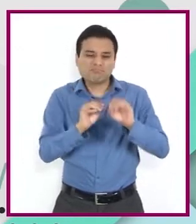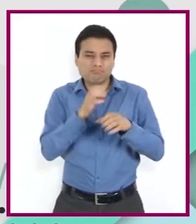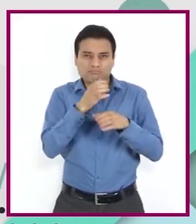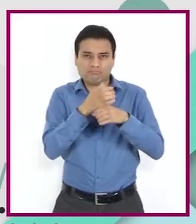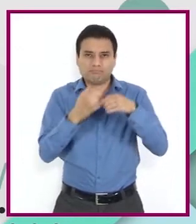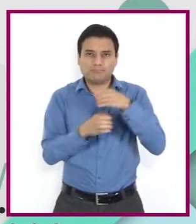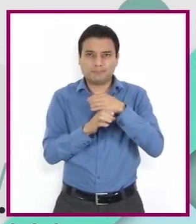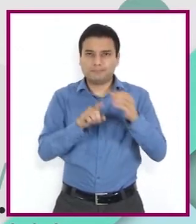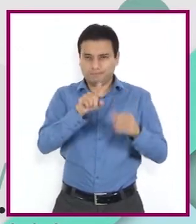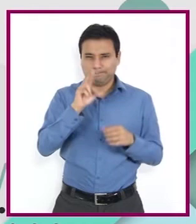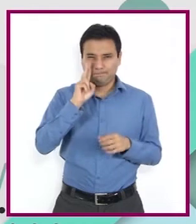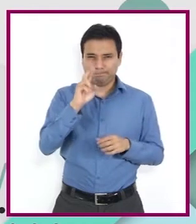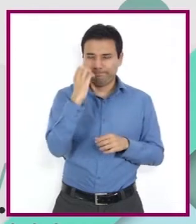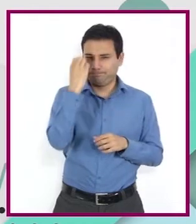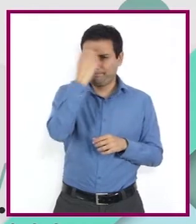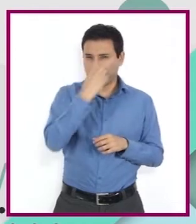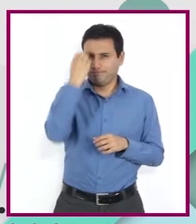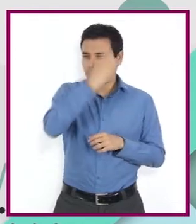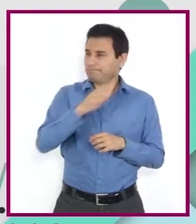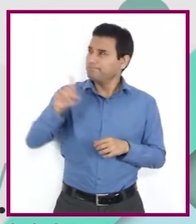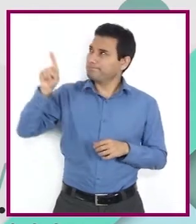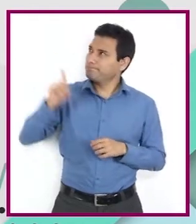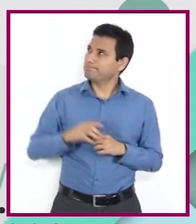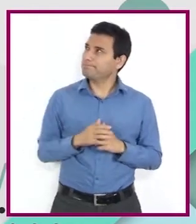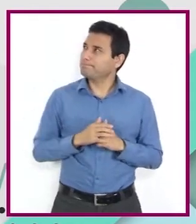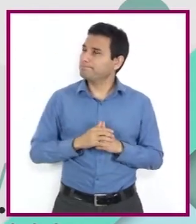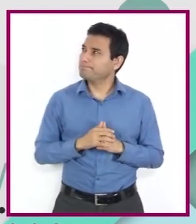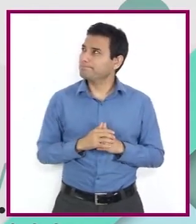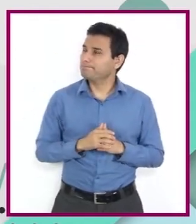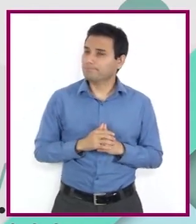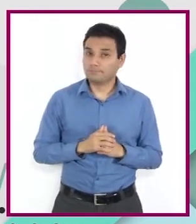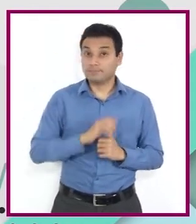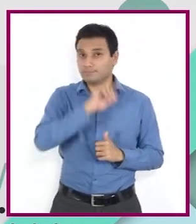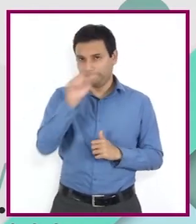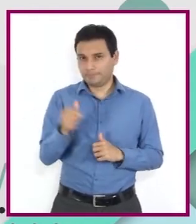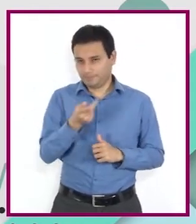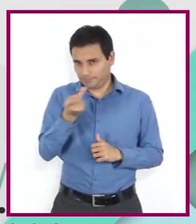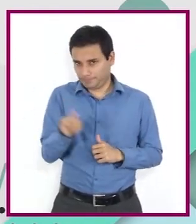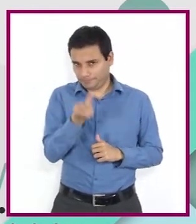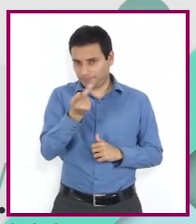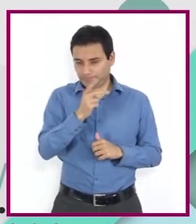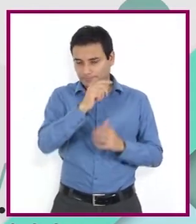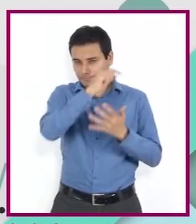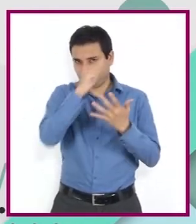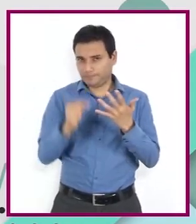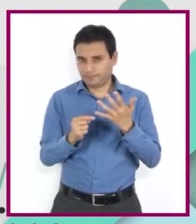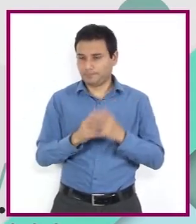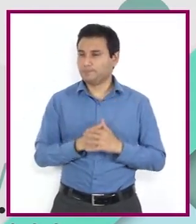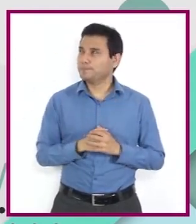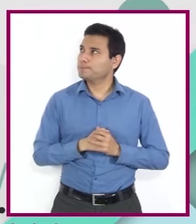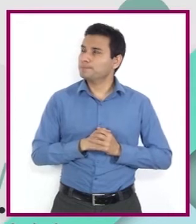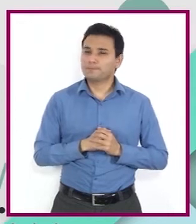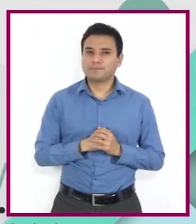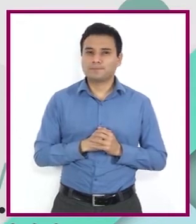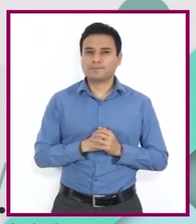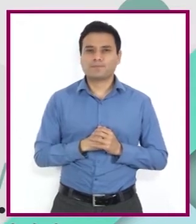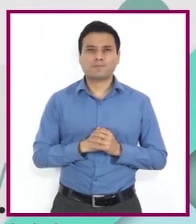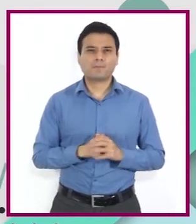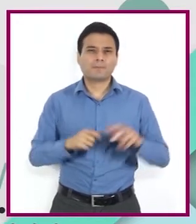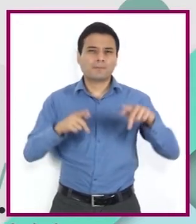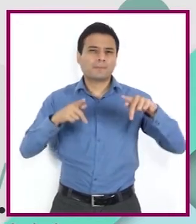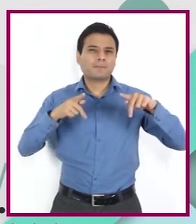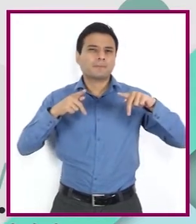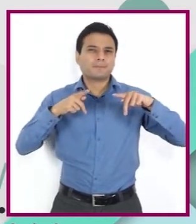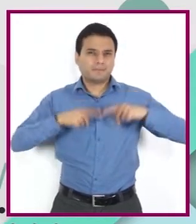observar la gráfica y analizarla. Después, respondan las preguntas que se plantean. ¿Cuántos obreros